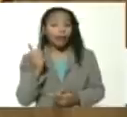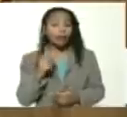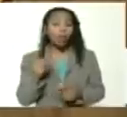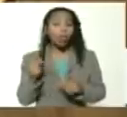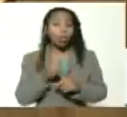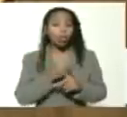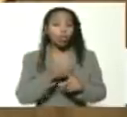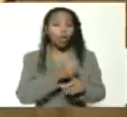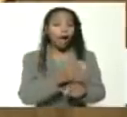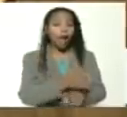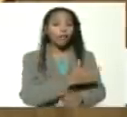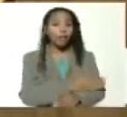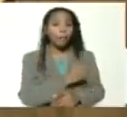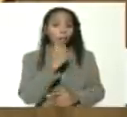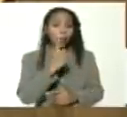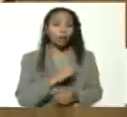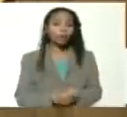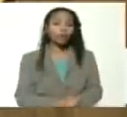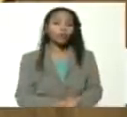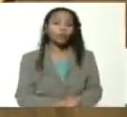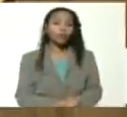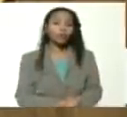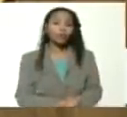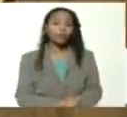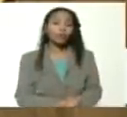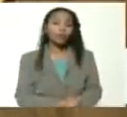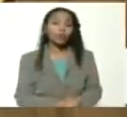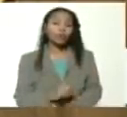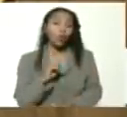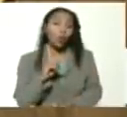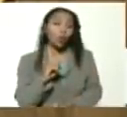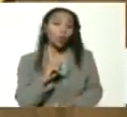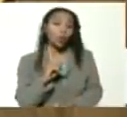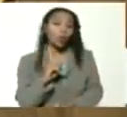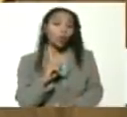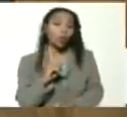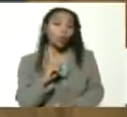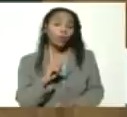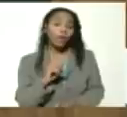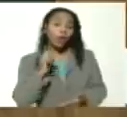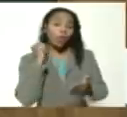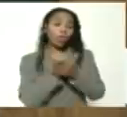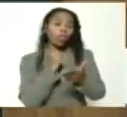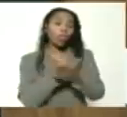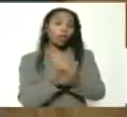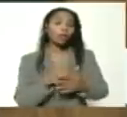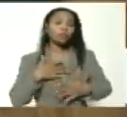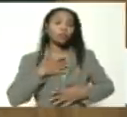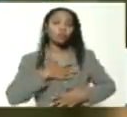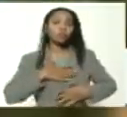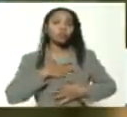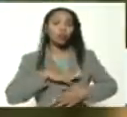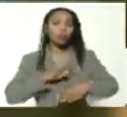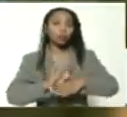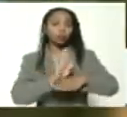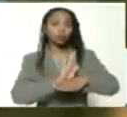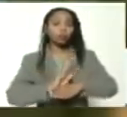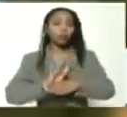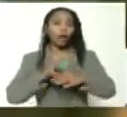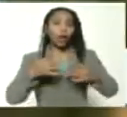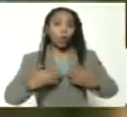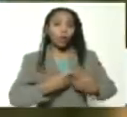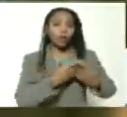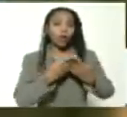torturado. Y uno de sus esbirros, uno de sus asesinos, goza de la protección en los